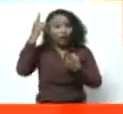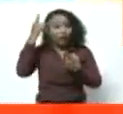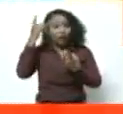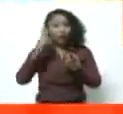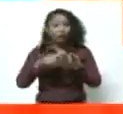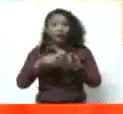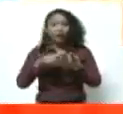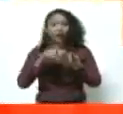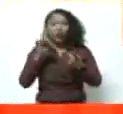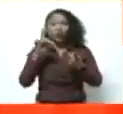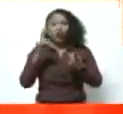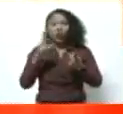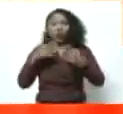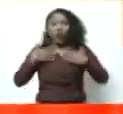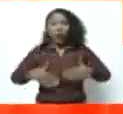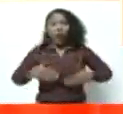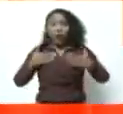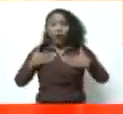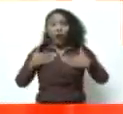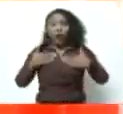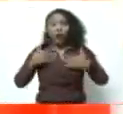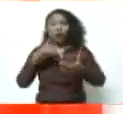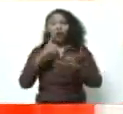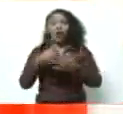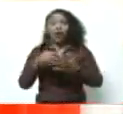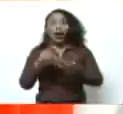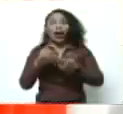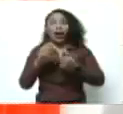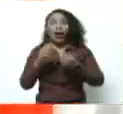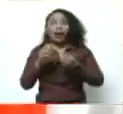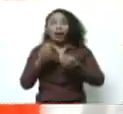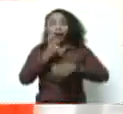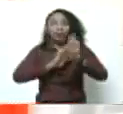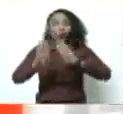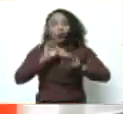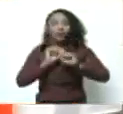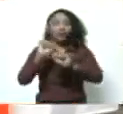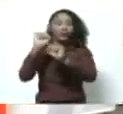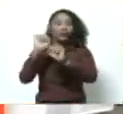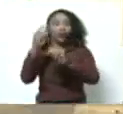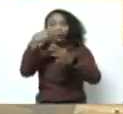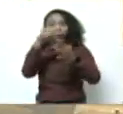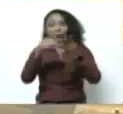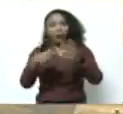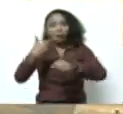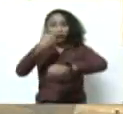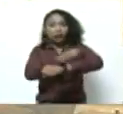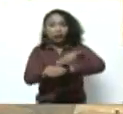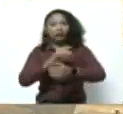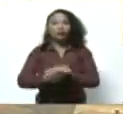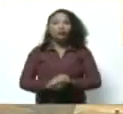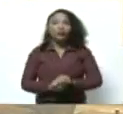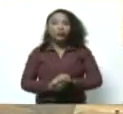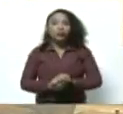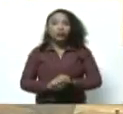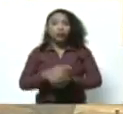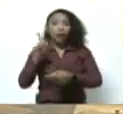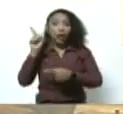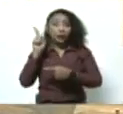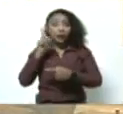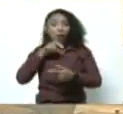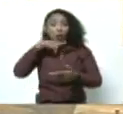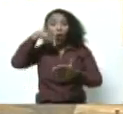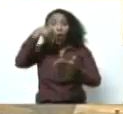diclofenac, dexametasona, jeringas, noxiprin, entre otros. Estas que estoy